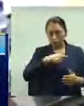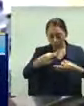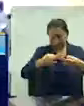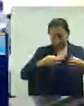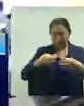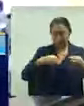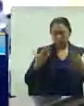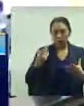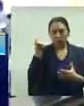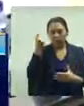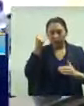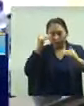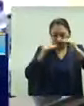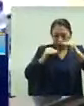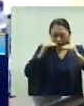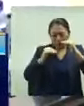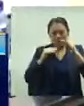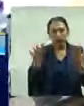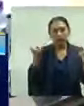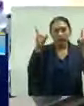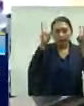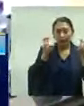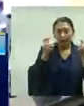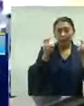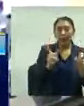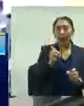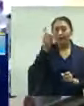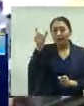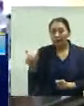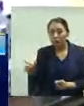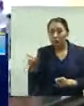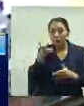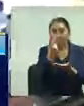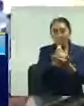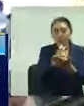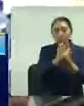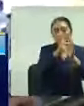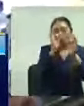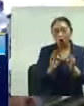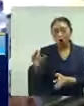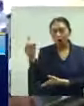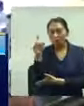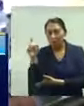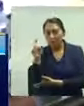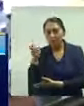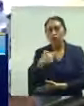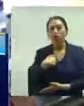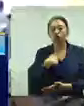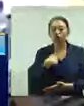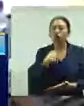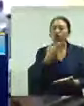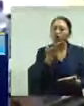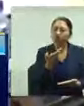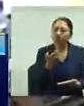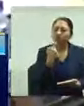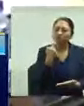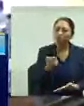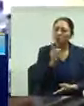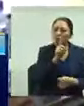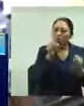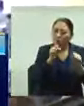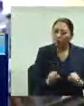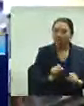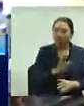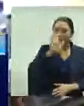tan grande, ya sea por temas de asignación presupuestaria y por temas de fiscalización. Yo insisto que no puede haber habido